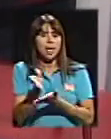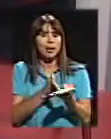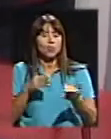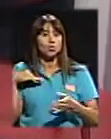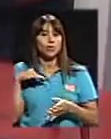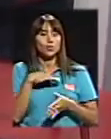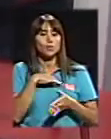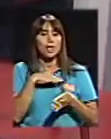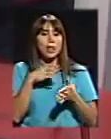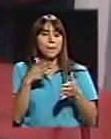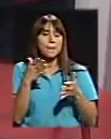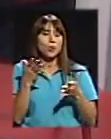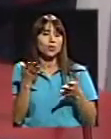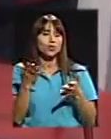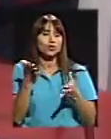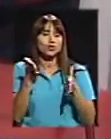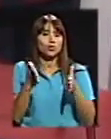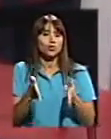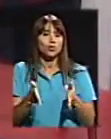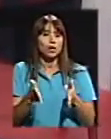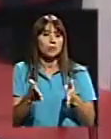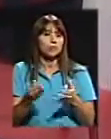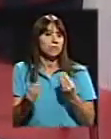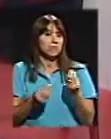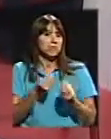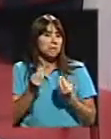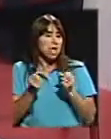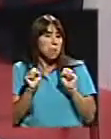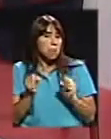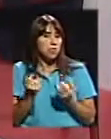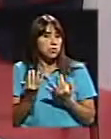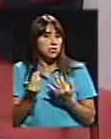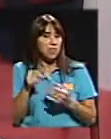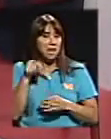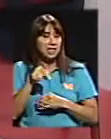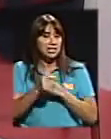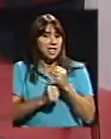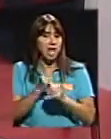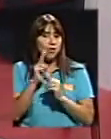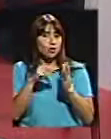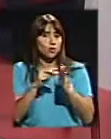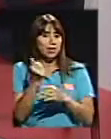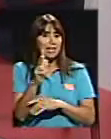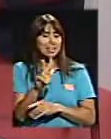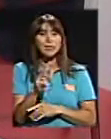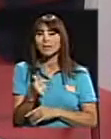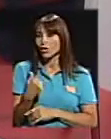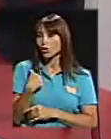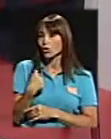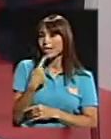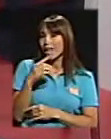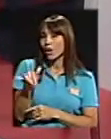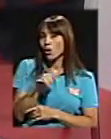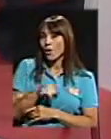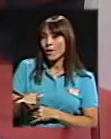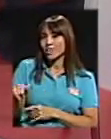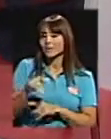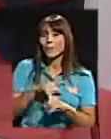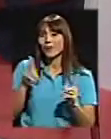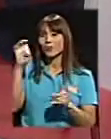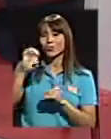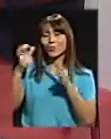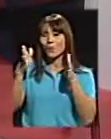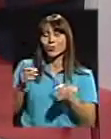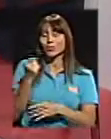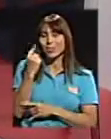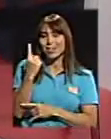miembros. ¿Qué podríamos esperar este 2013? Yo mucho diría lo mismo, pero los europeos no lo entienden, y sobre todo